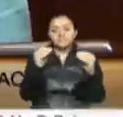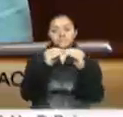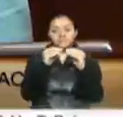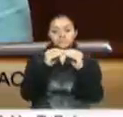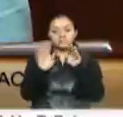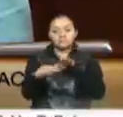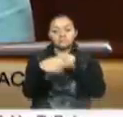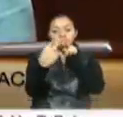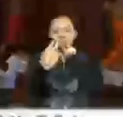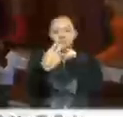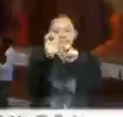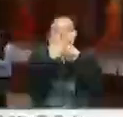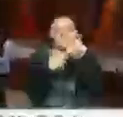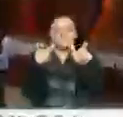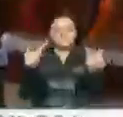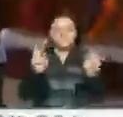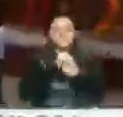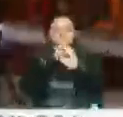ojos a nuestra ciudadanía.